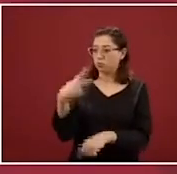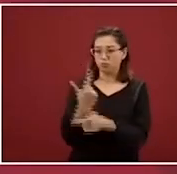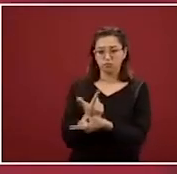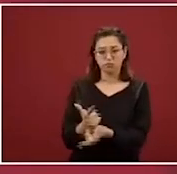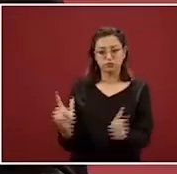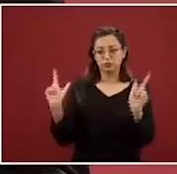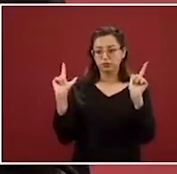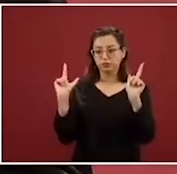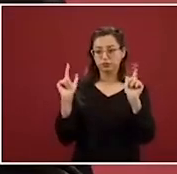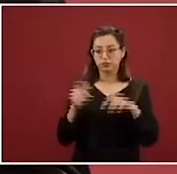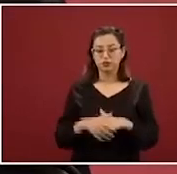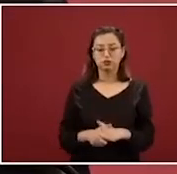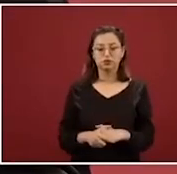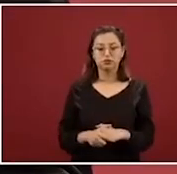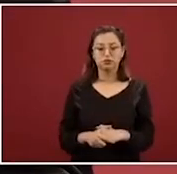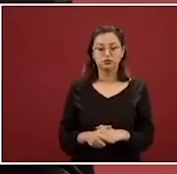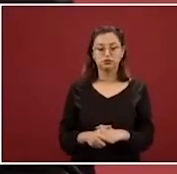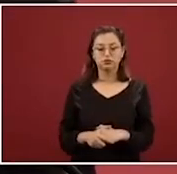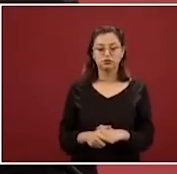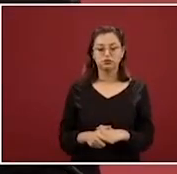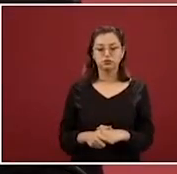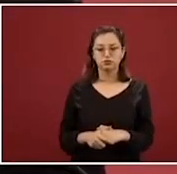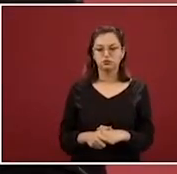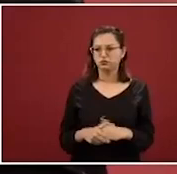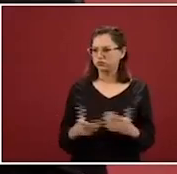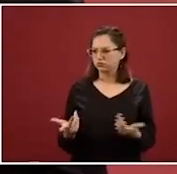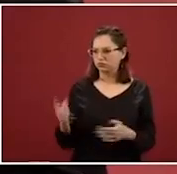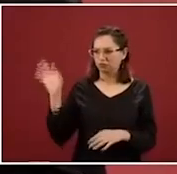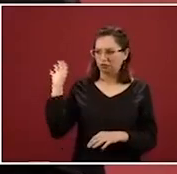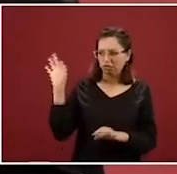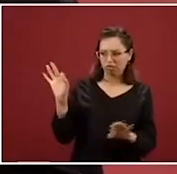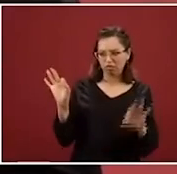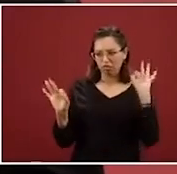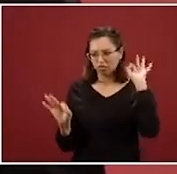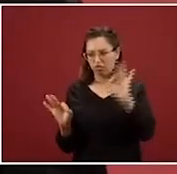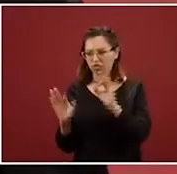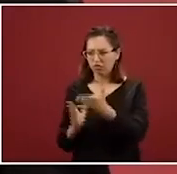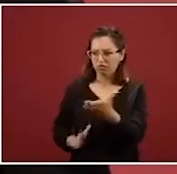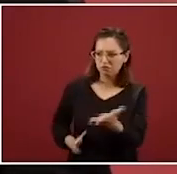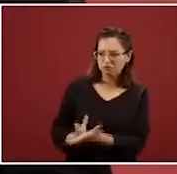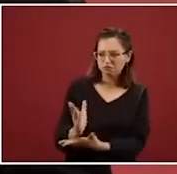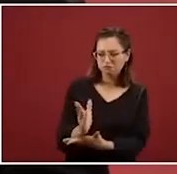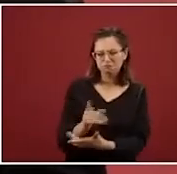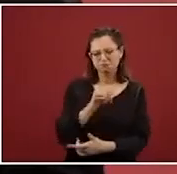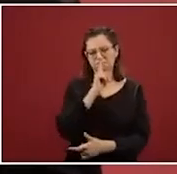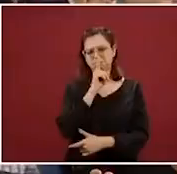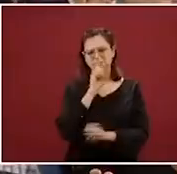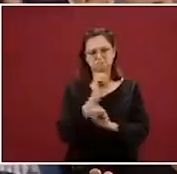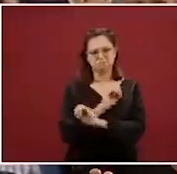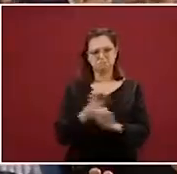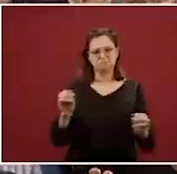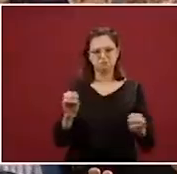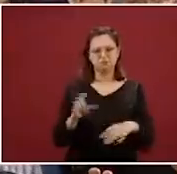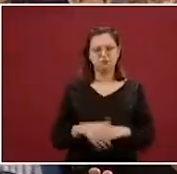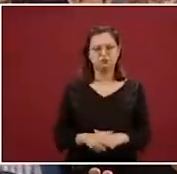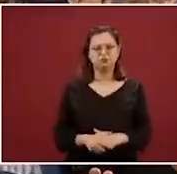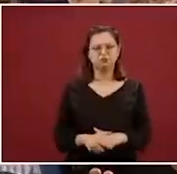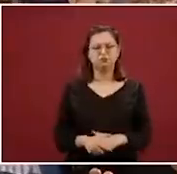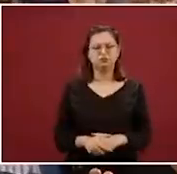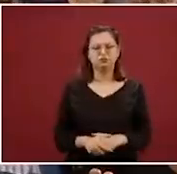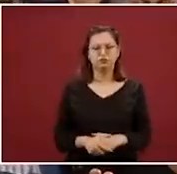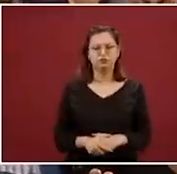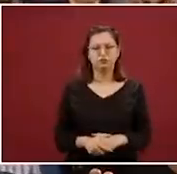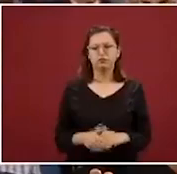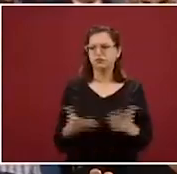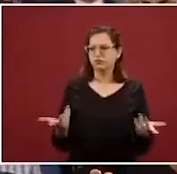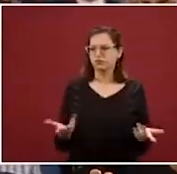¿Y qué opina y que el sindicato blanco? No haya injerencia de nadie. ¿Qué opina que la dirección sí se metió a crear